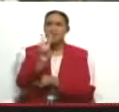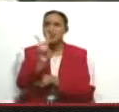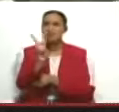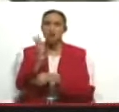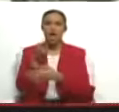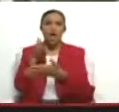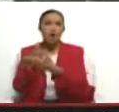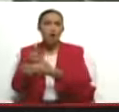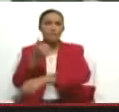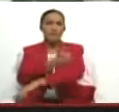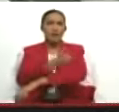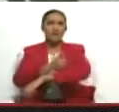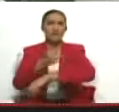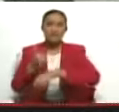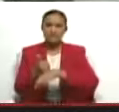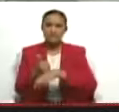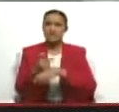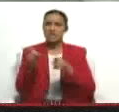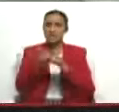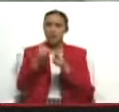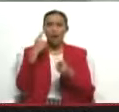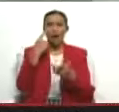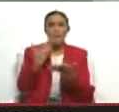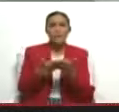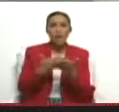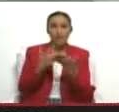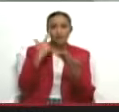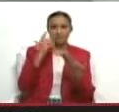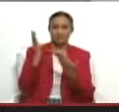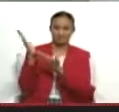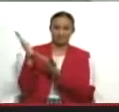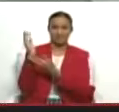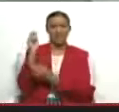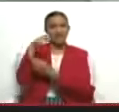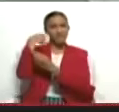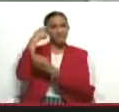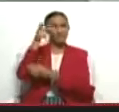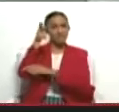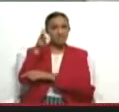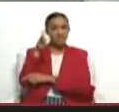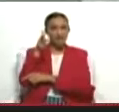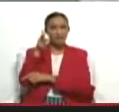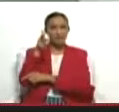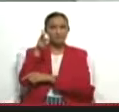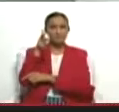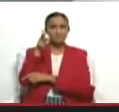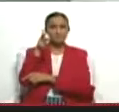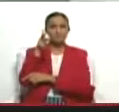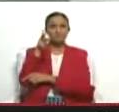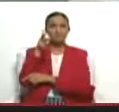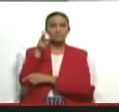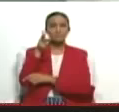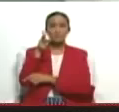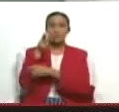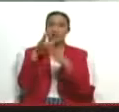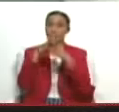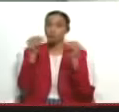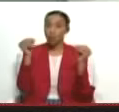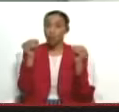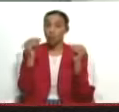todo esto por favor que quisieran un video que todos miremos